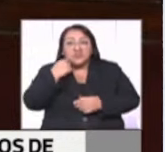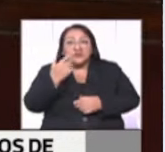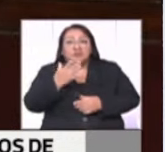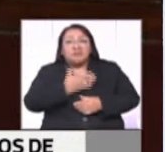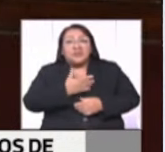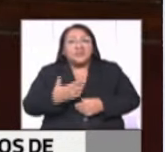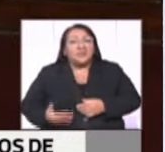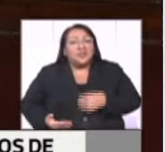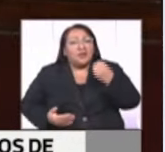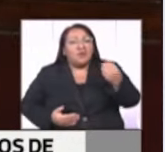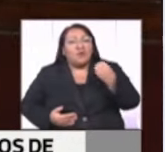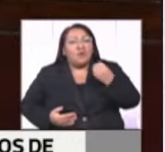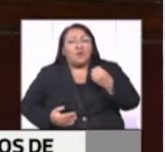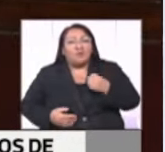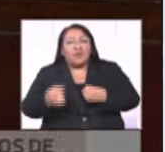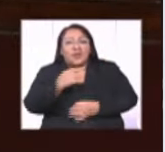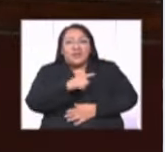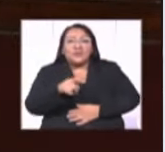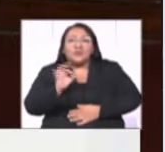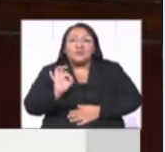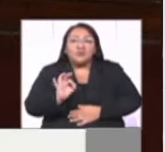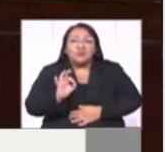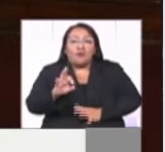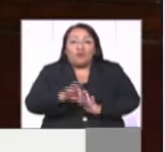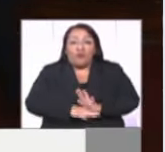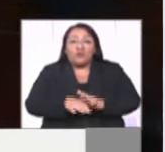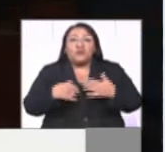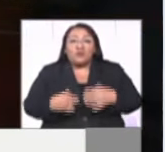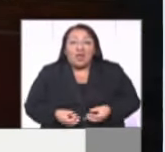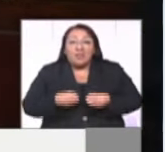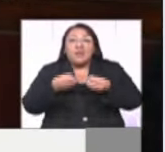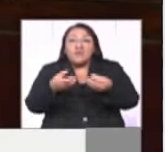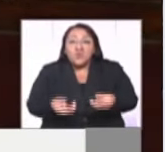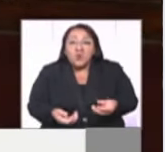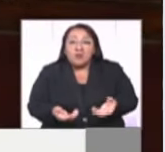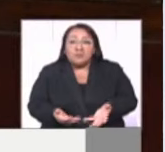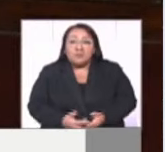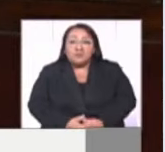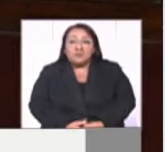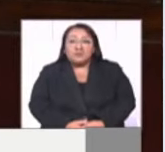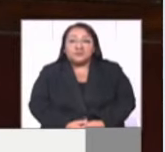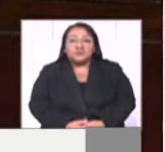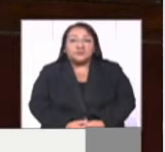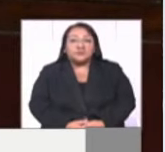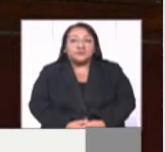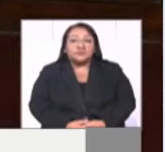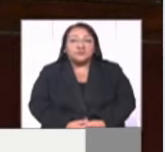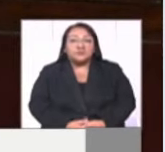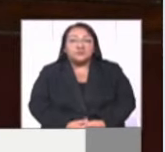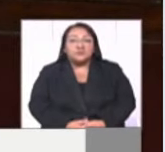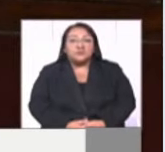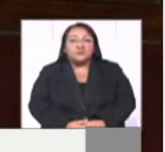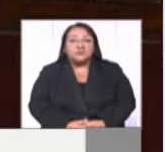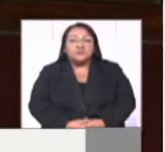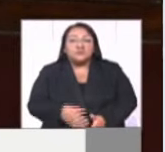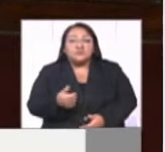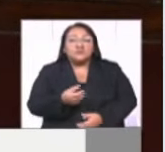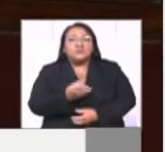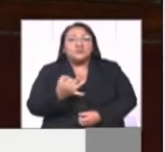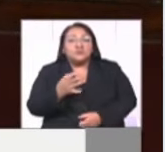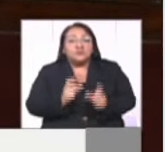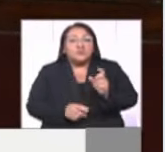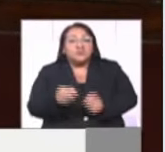presidente, esos mismos fondos nos devuelven, ¿a cuánto de por ciento?